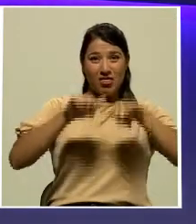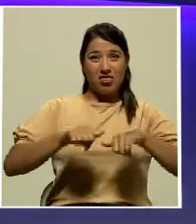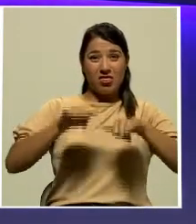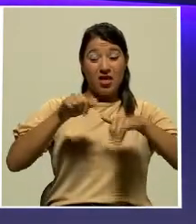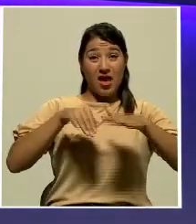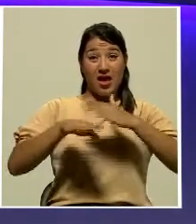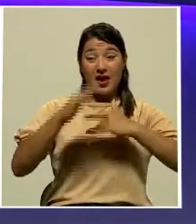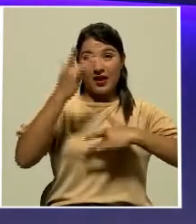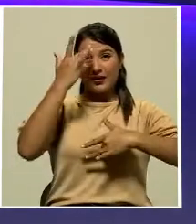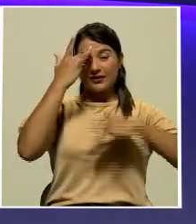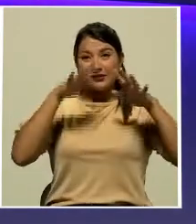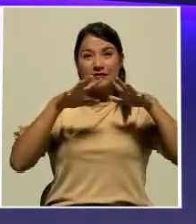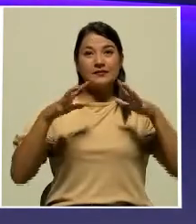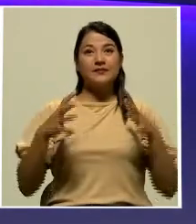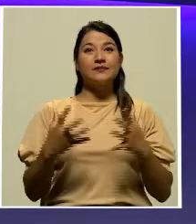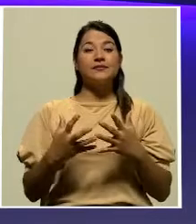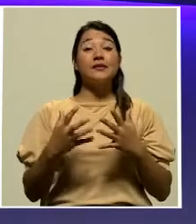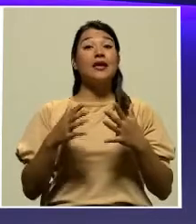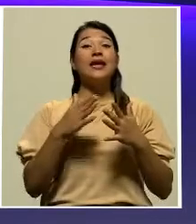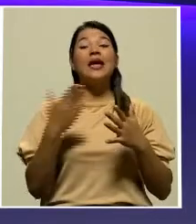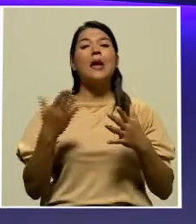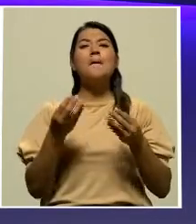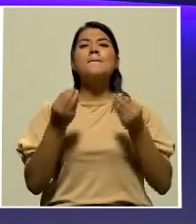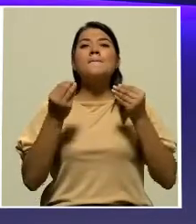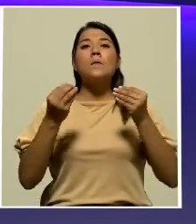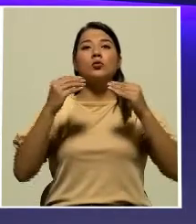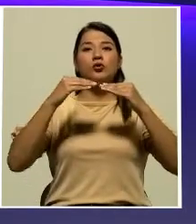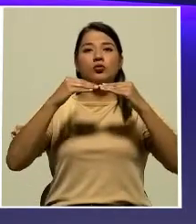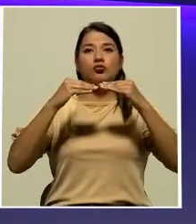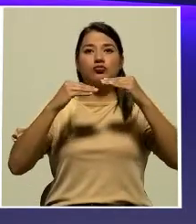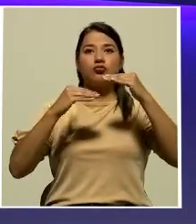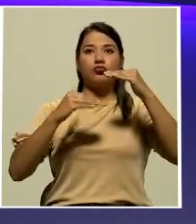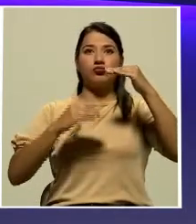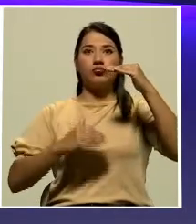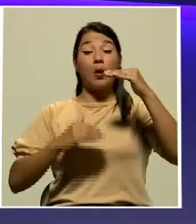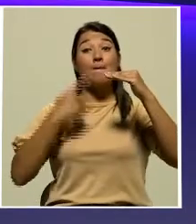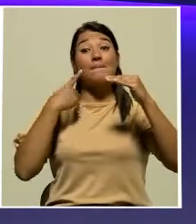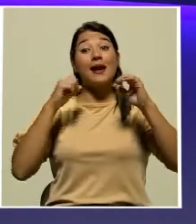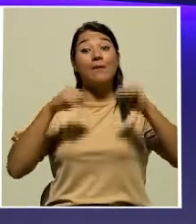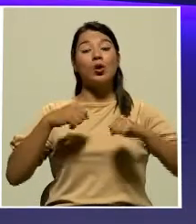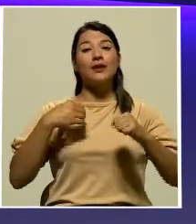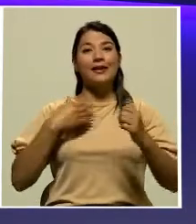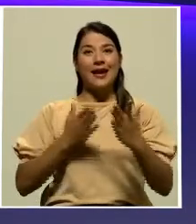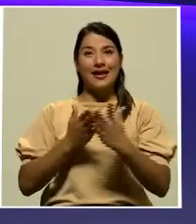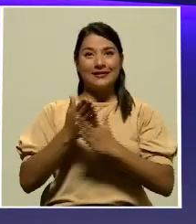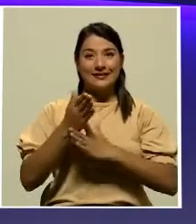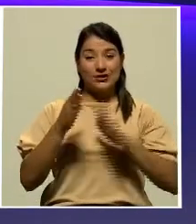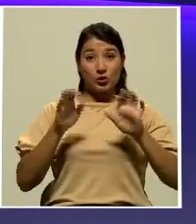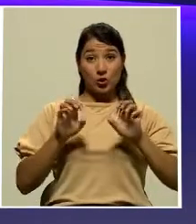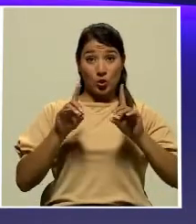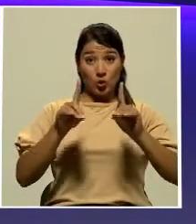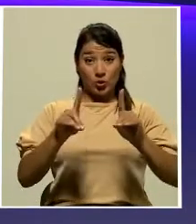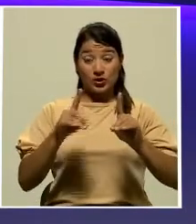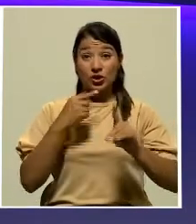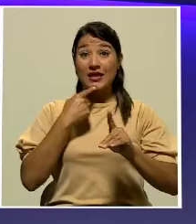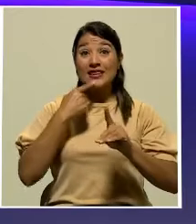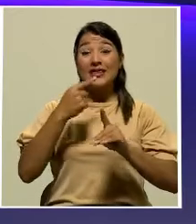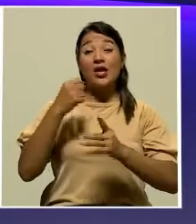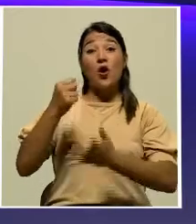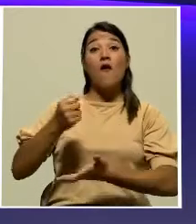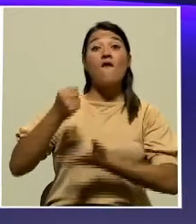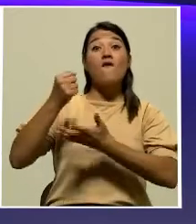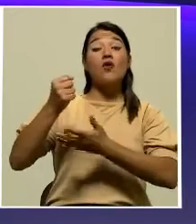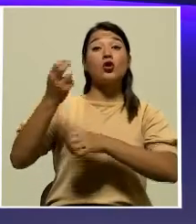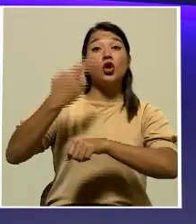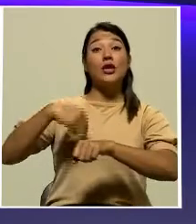brutal incremento de las brechas de acceso a la educación. Según un informe del Fondo de las Naciones